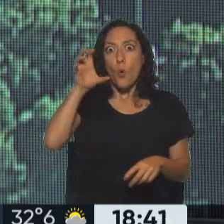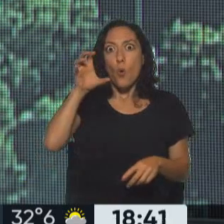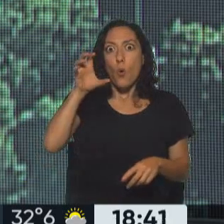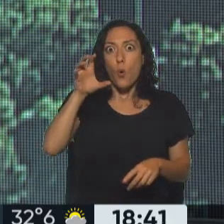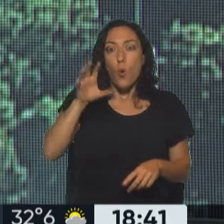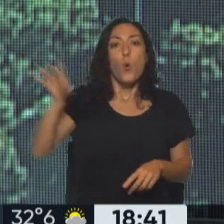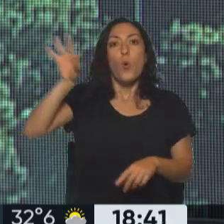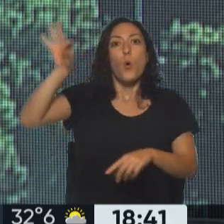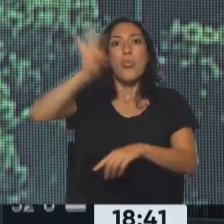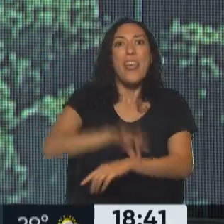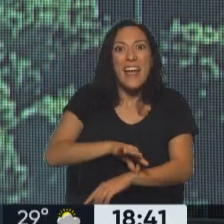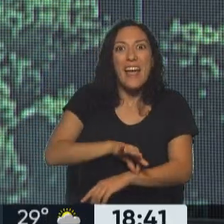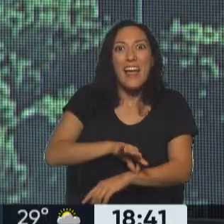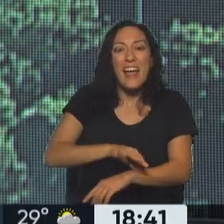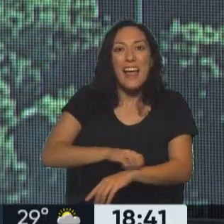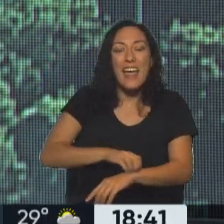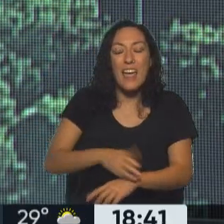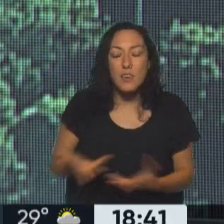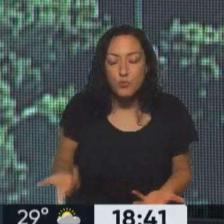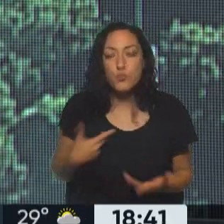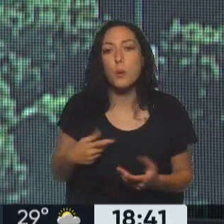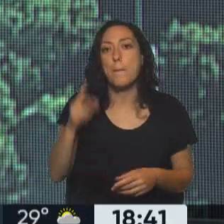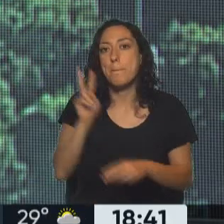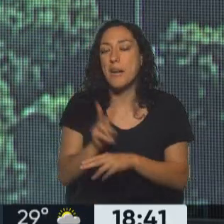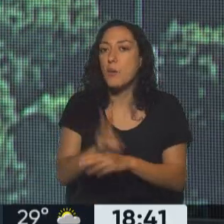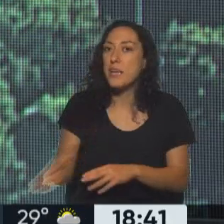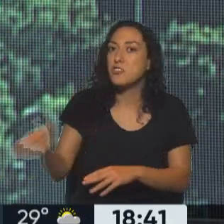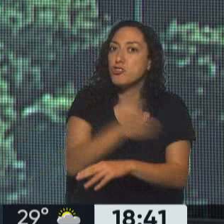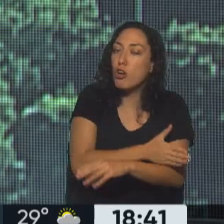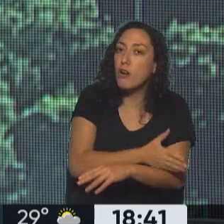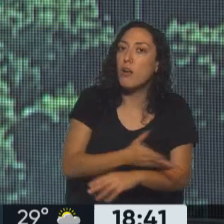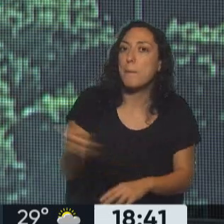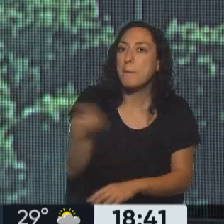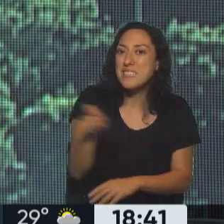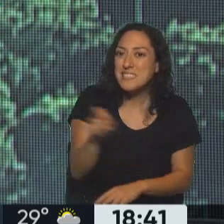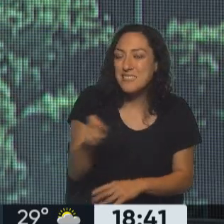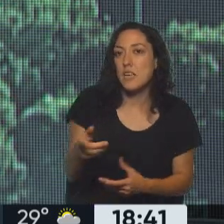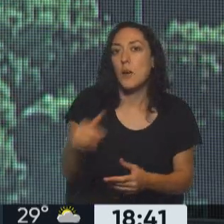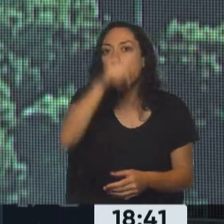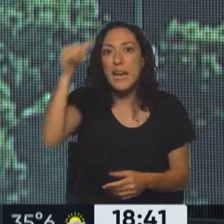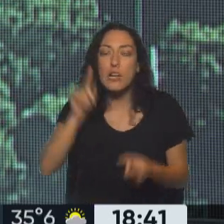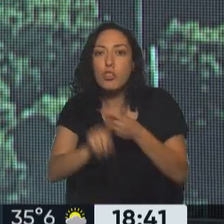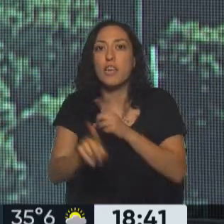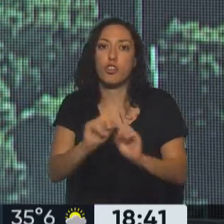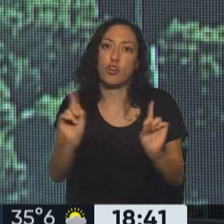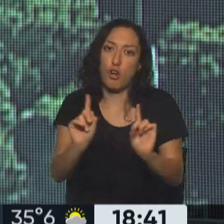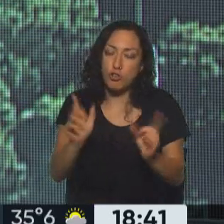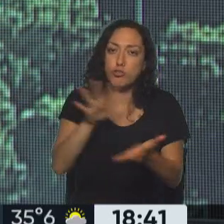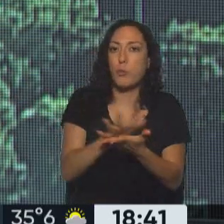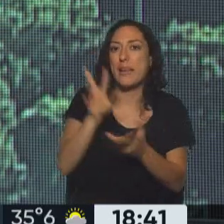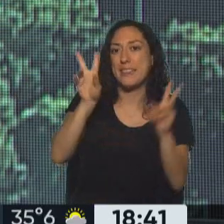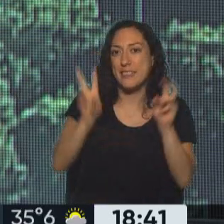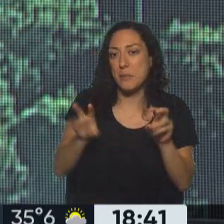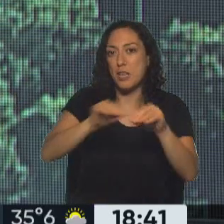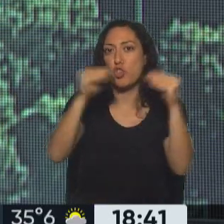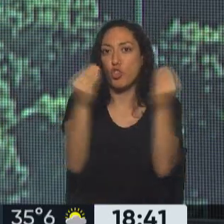Uy el dengue pero Aparentemente hay que comenzar a prevenir meses antes que el verano a propósito de este tema se